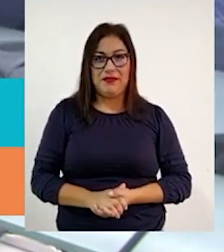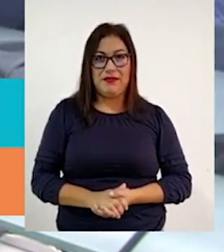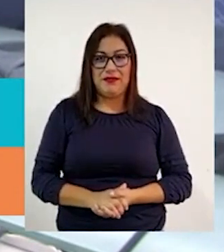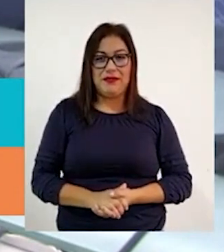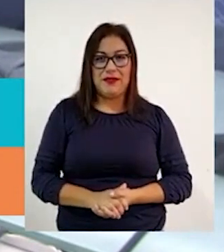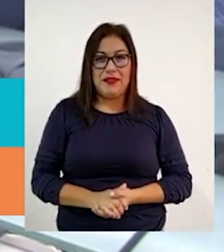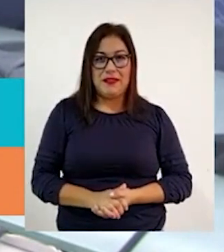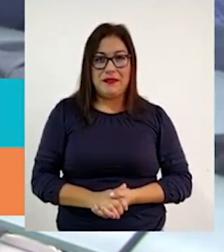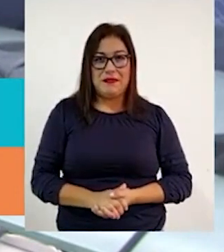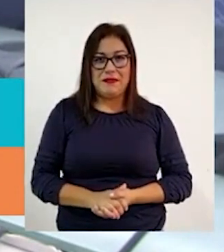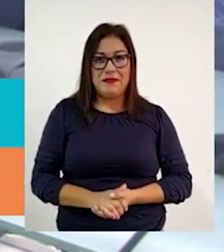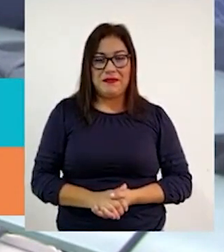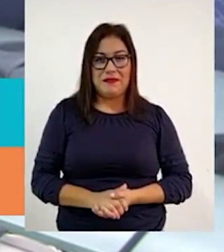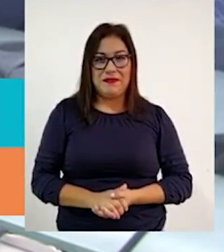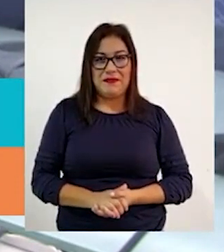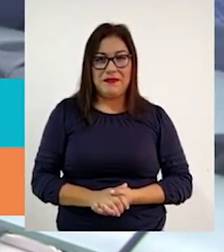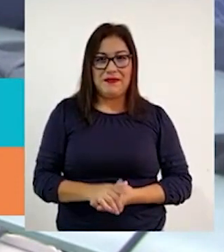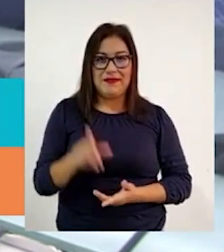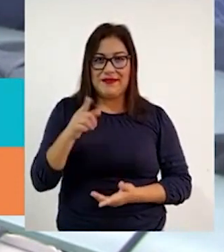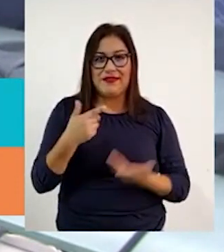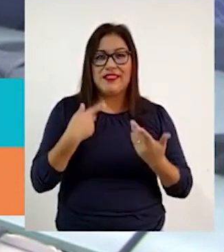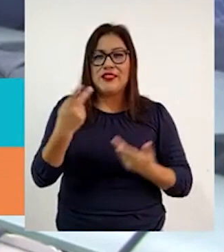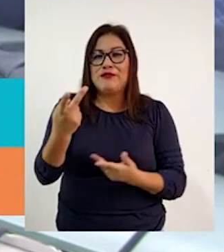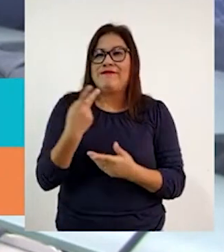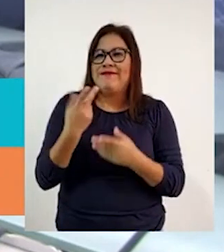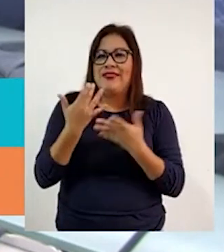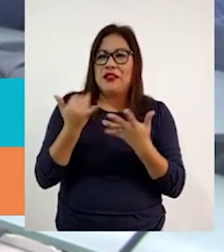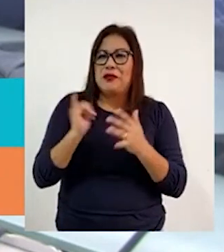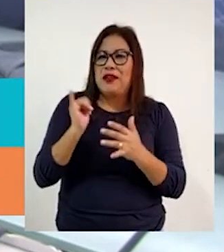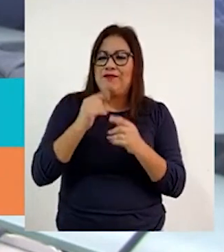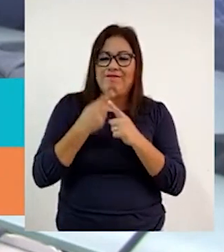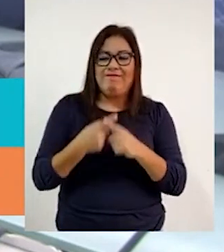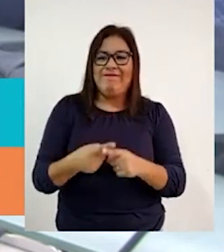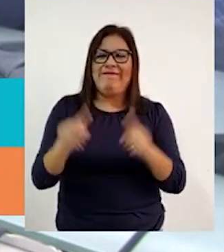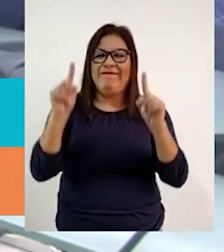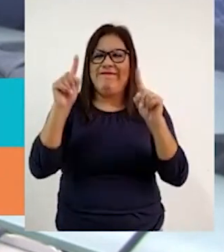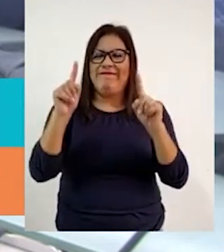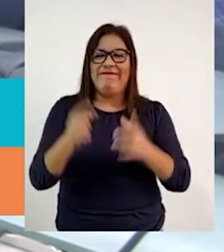Pero somos tan distintos.